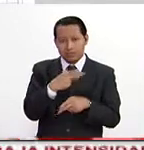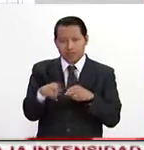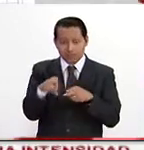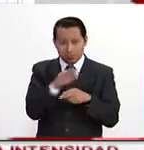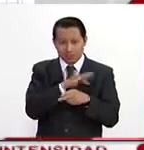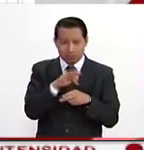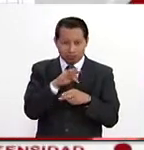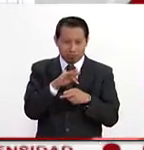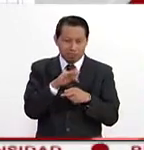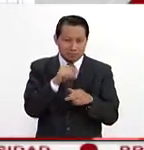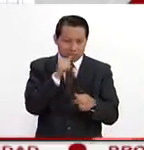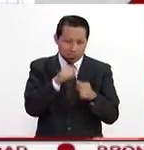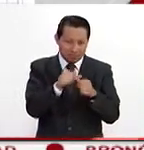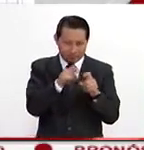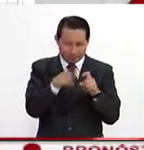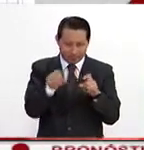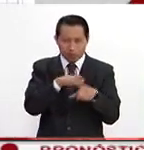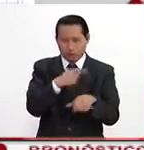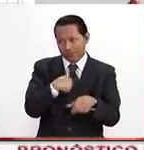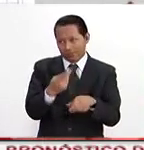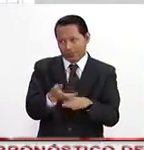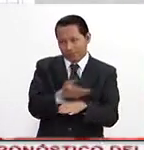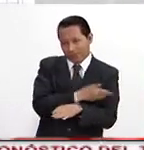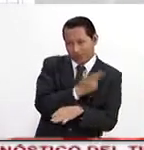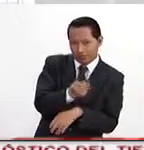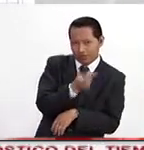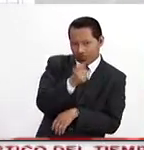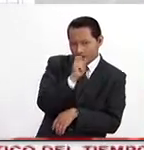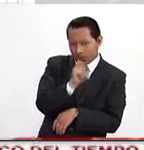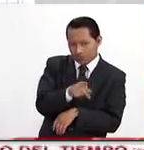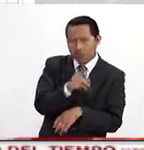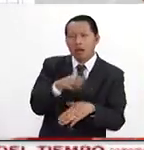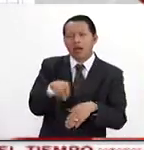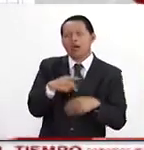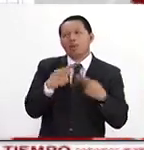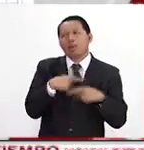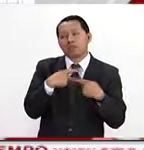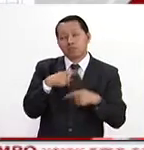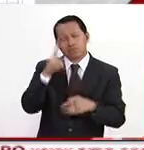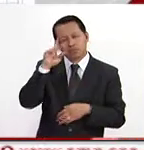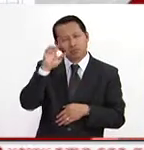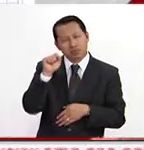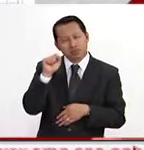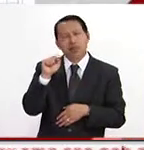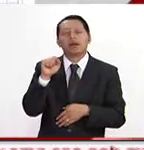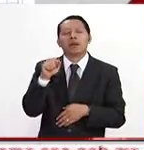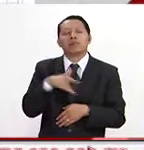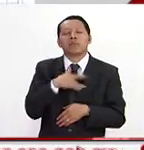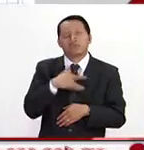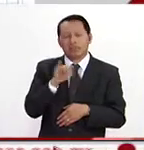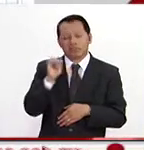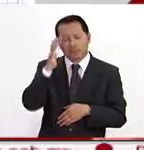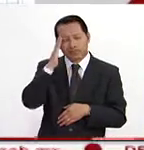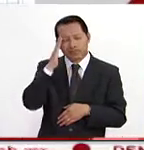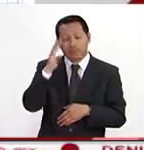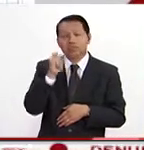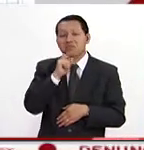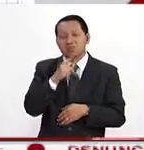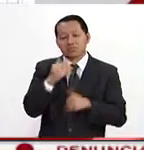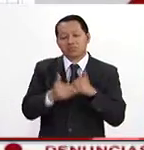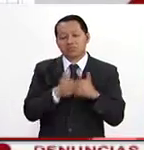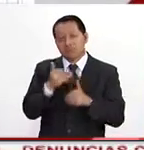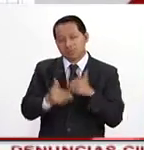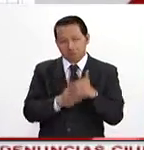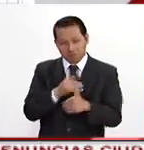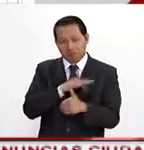digo por la pregunta que hicimos primero por introductoria ya la gente la empiezas a meter en el tema y de ahí que el nivel